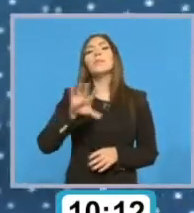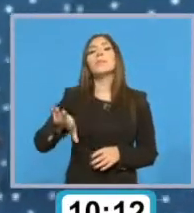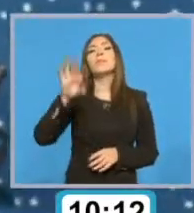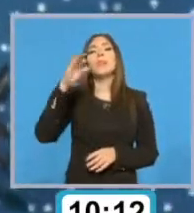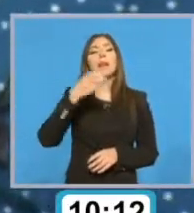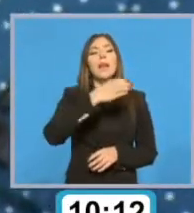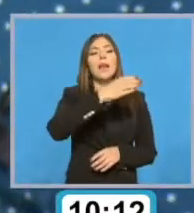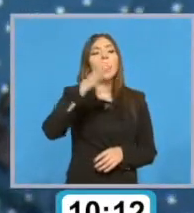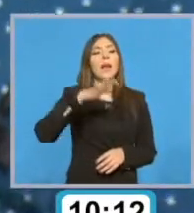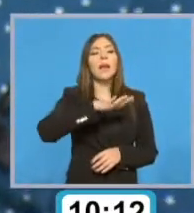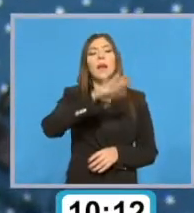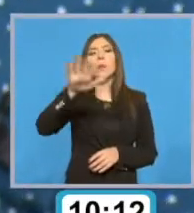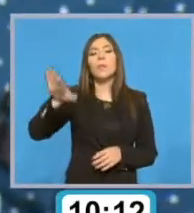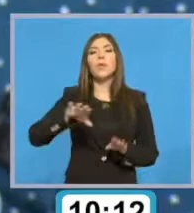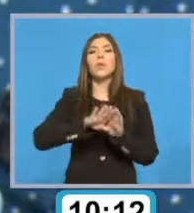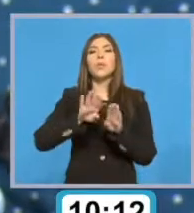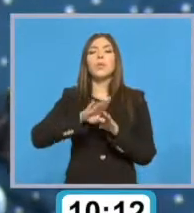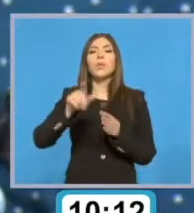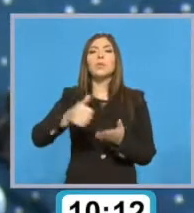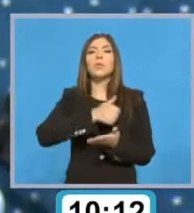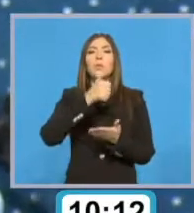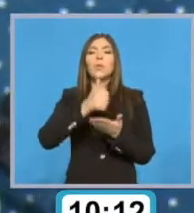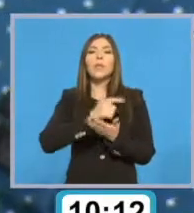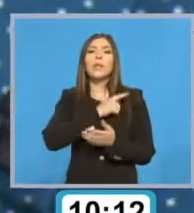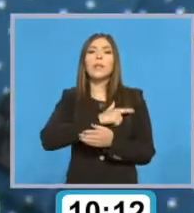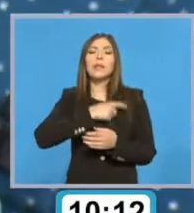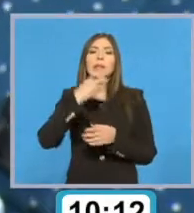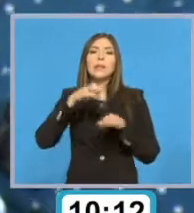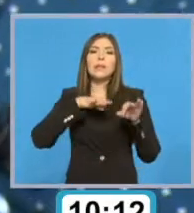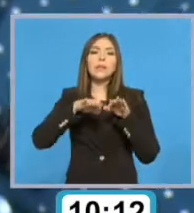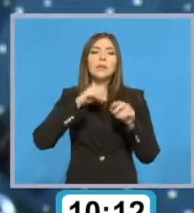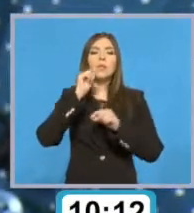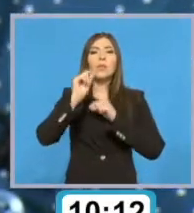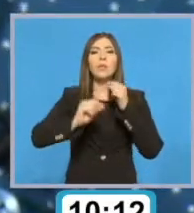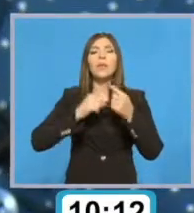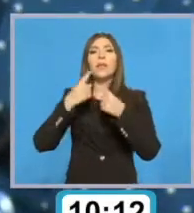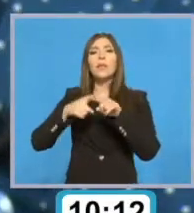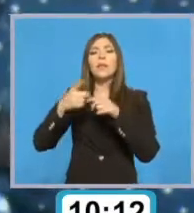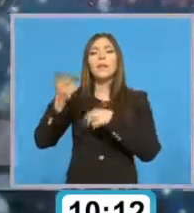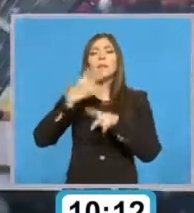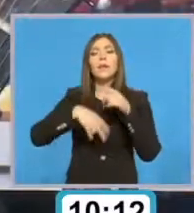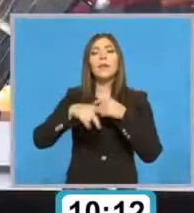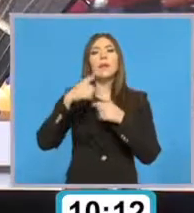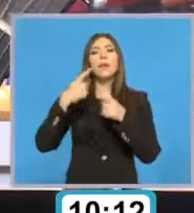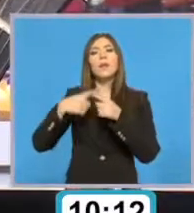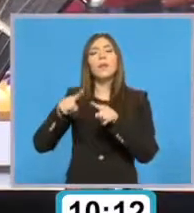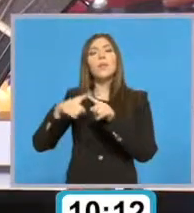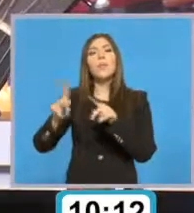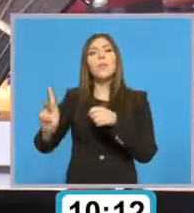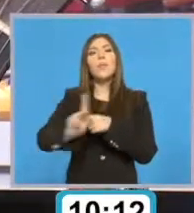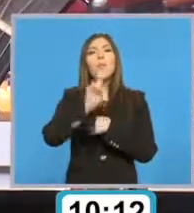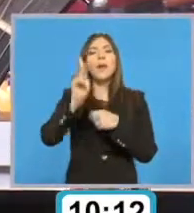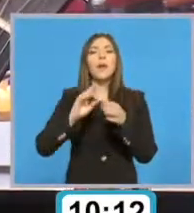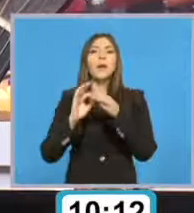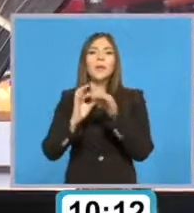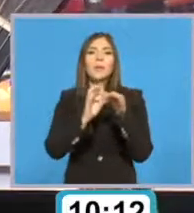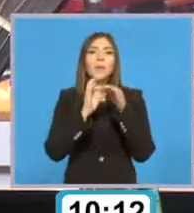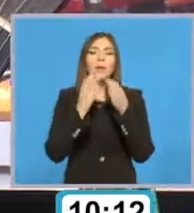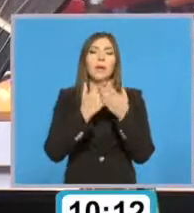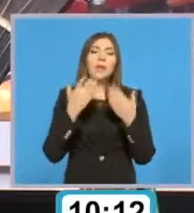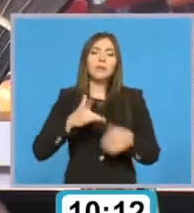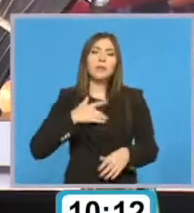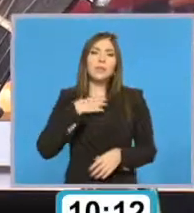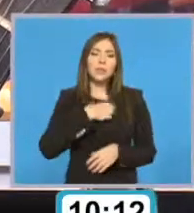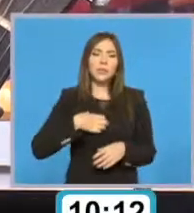como un motivo de trabajo, porque creo que precisamente es lo que va hermanando a los distintos pueblos. Y lo mismo que me siento orgulloso de presentar este disco acá,